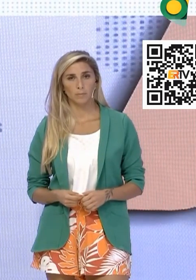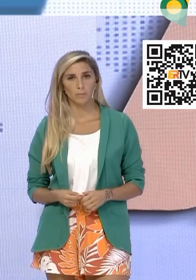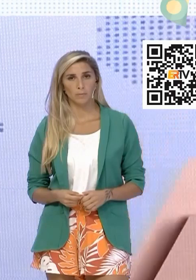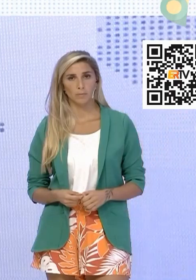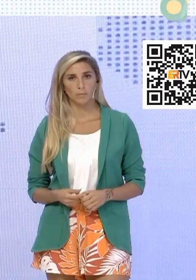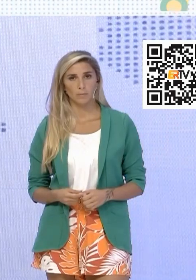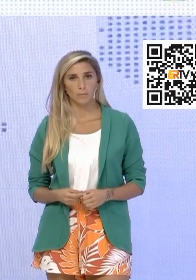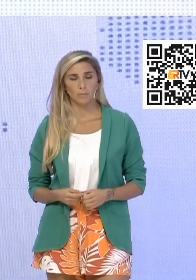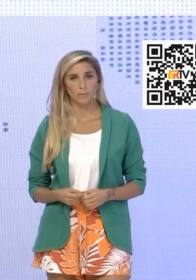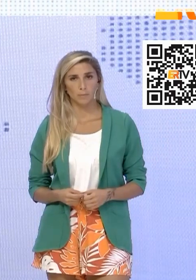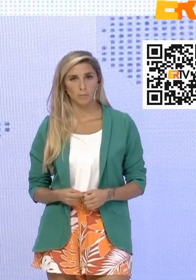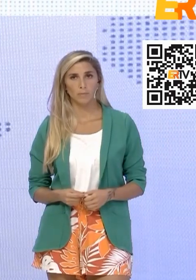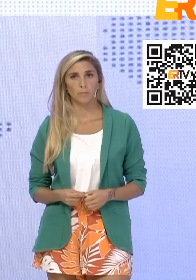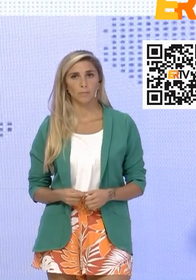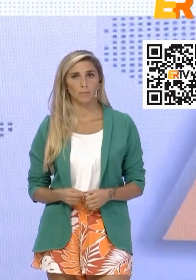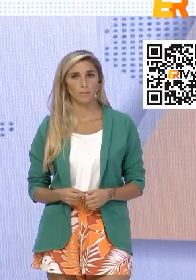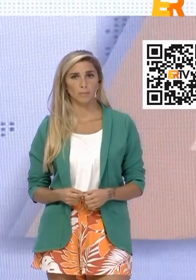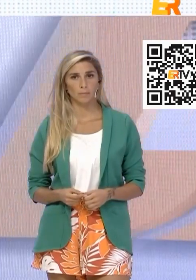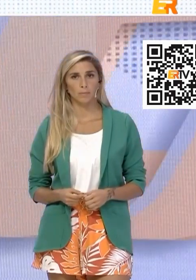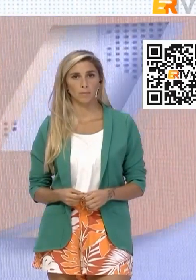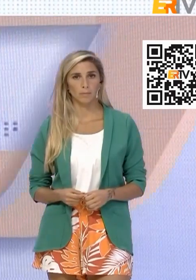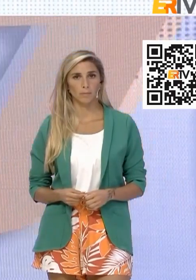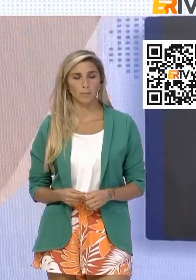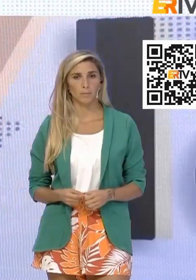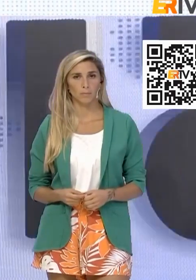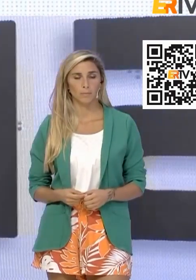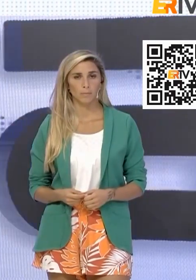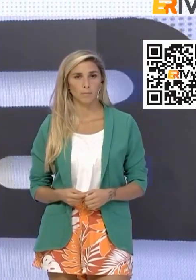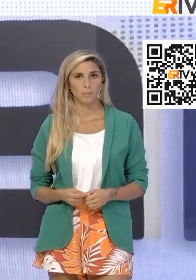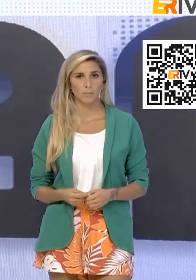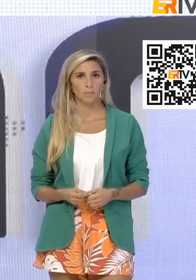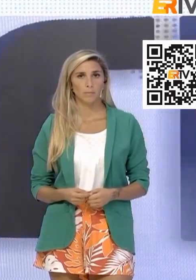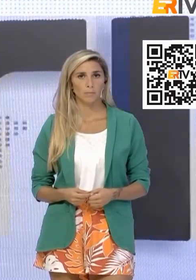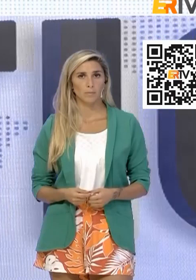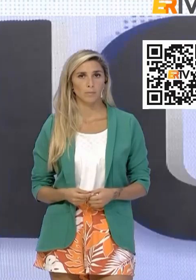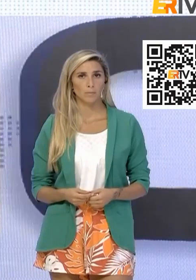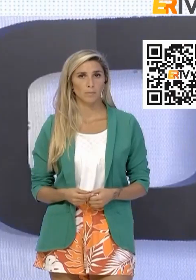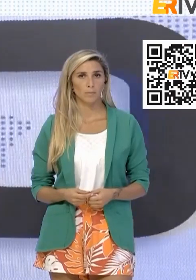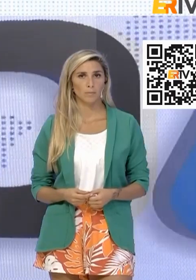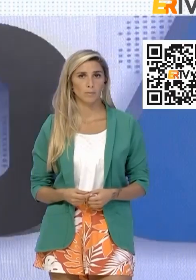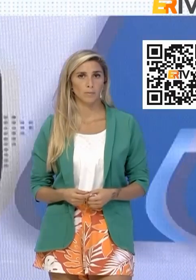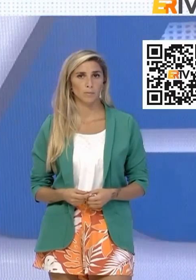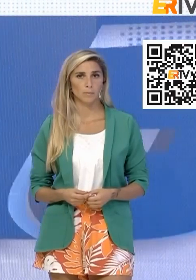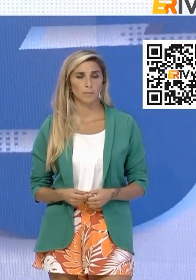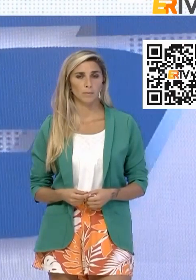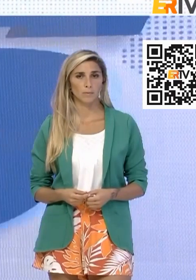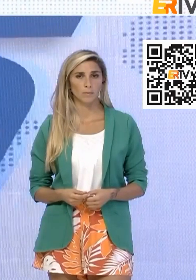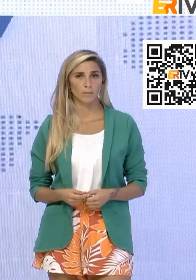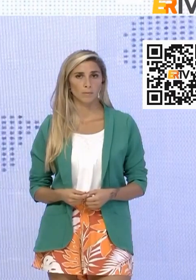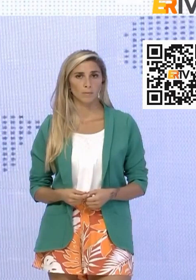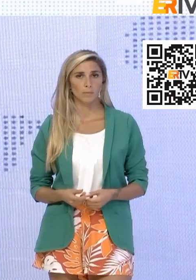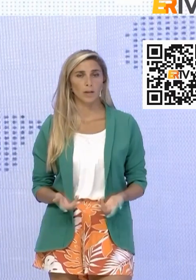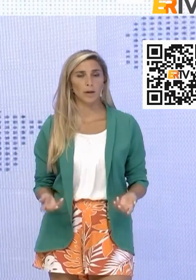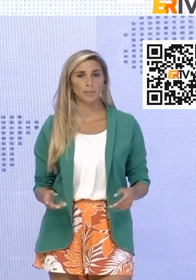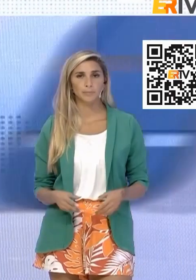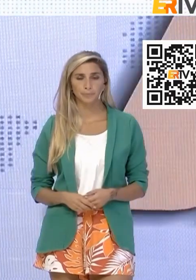robó televisor, computadora, celular, bienes que yo tenga, si yo le di la llave de la puerta de